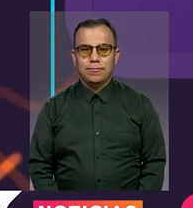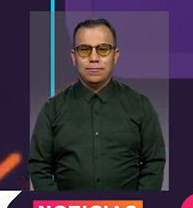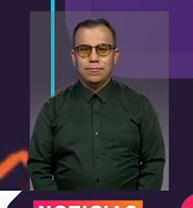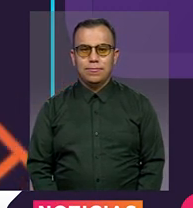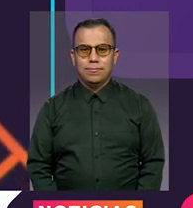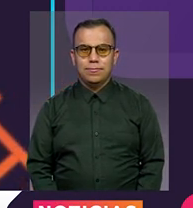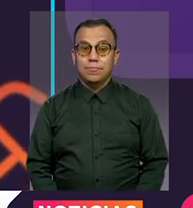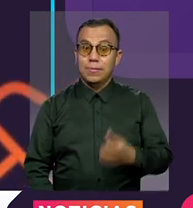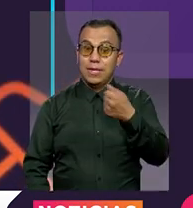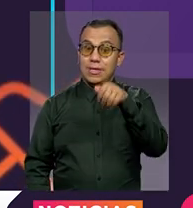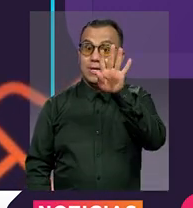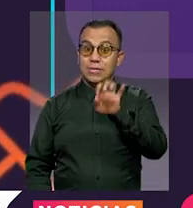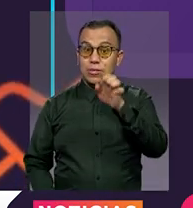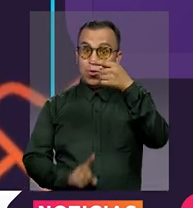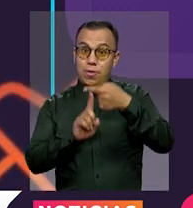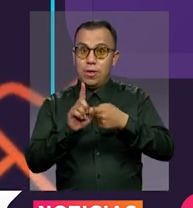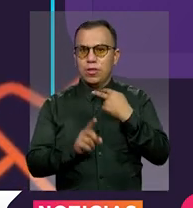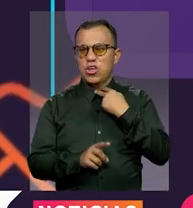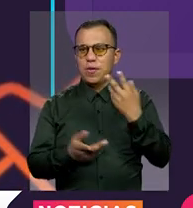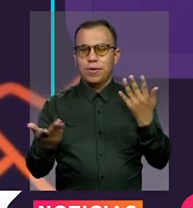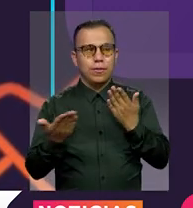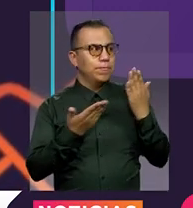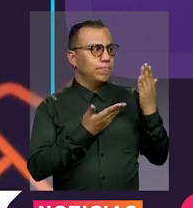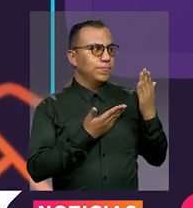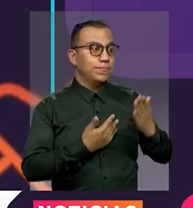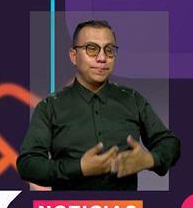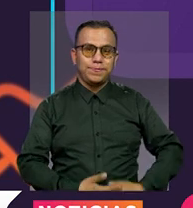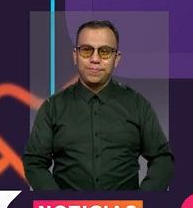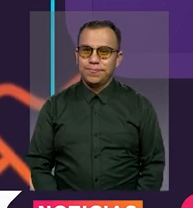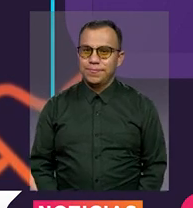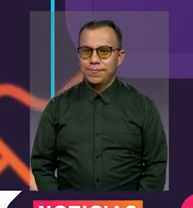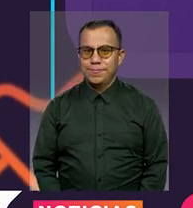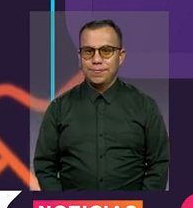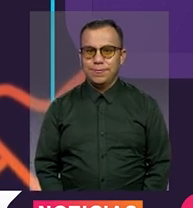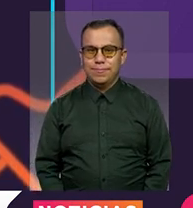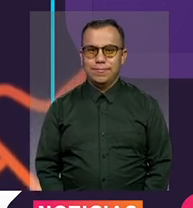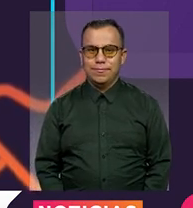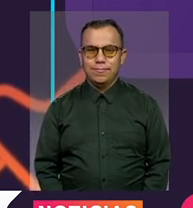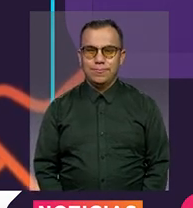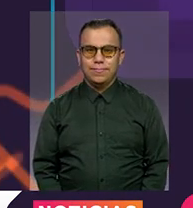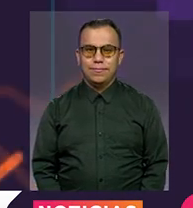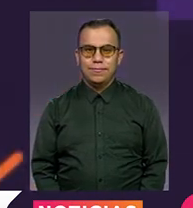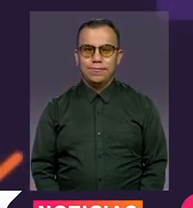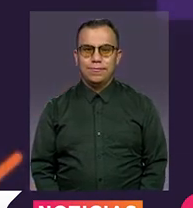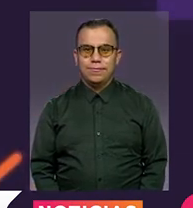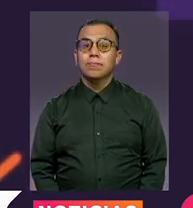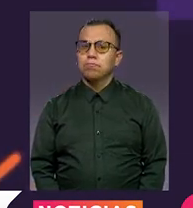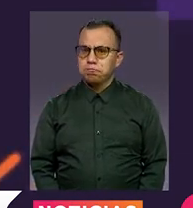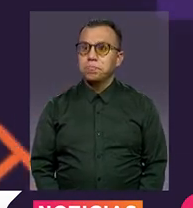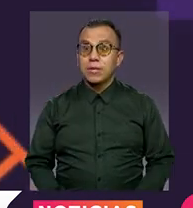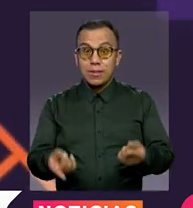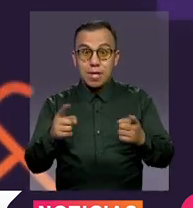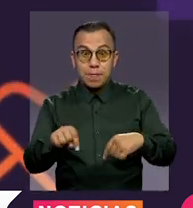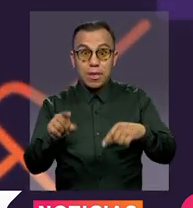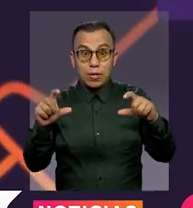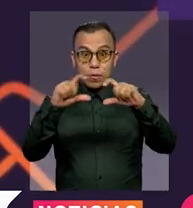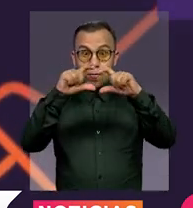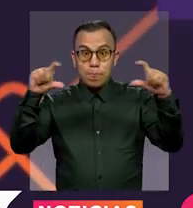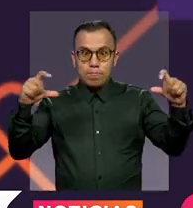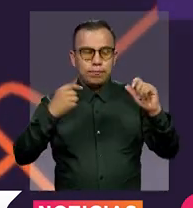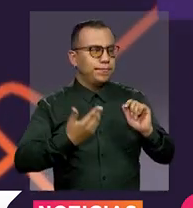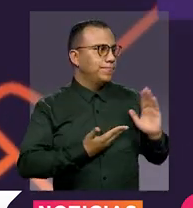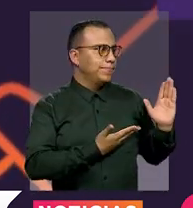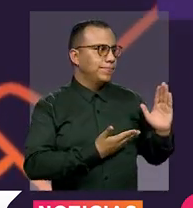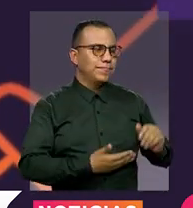C50. 19 de noviembre, Margaritas 1 y 2, ubicación UPZ Margaritas. También puede votar en el portal web